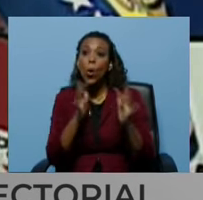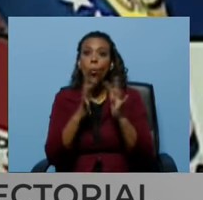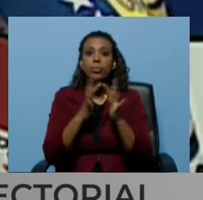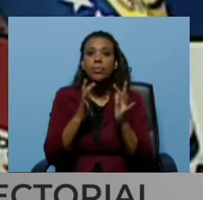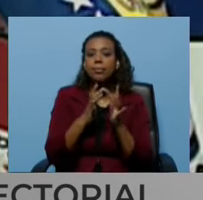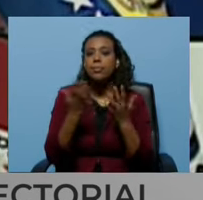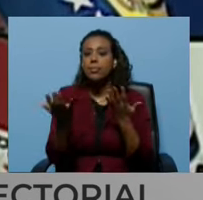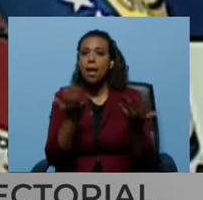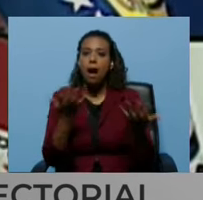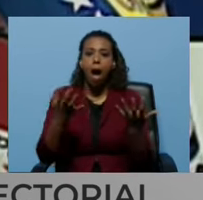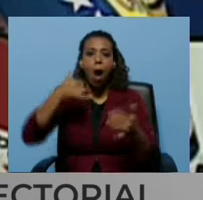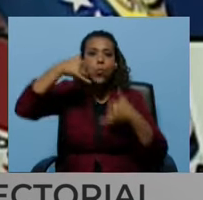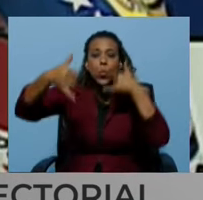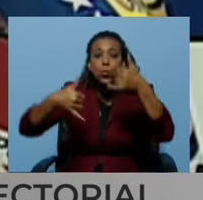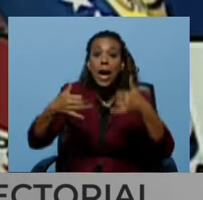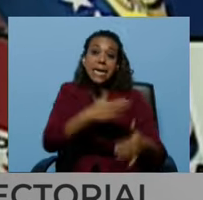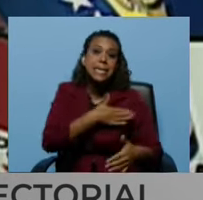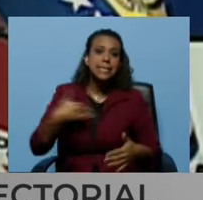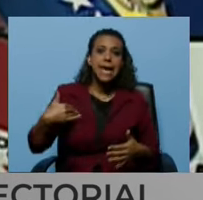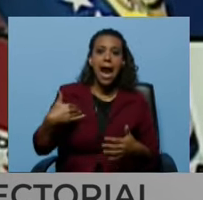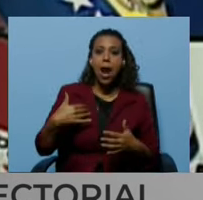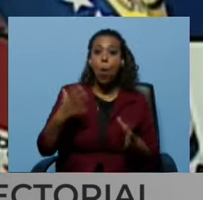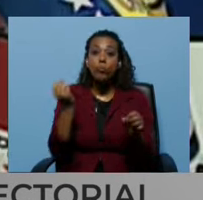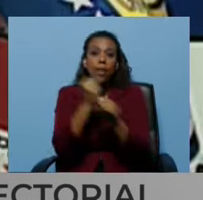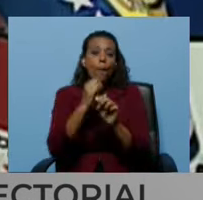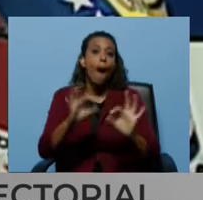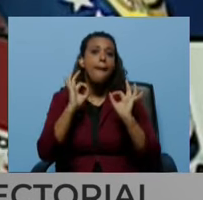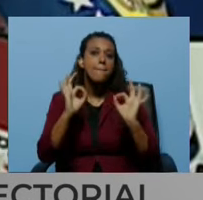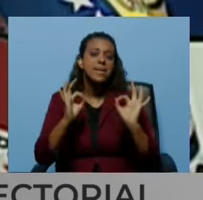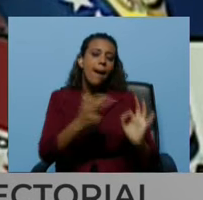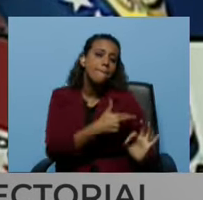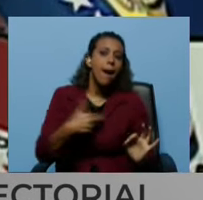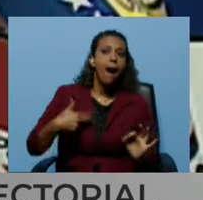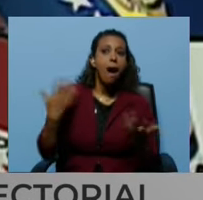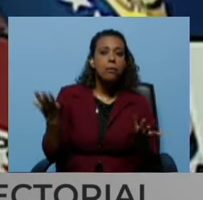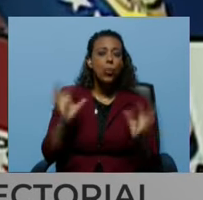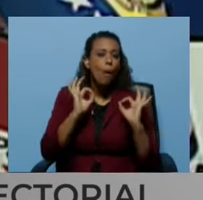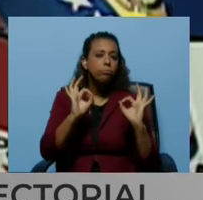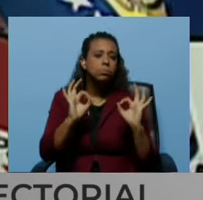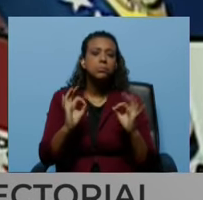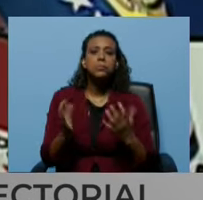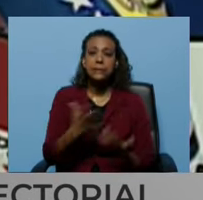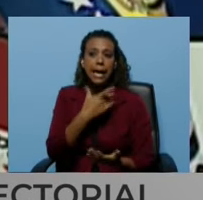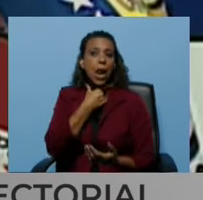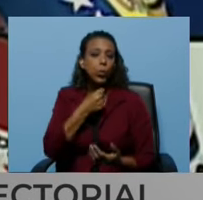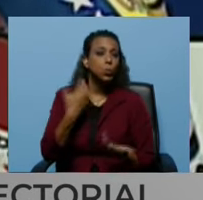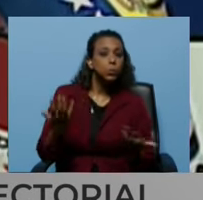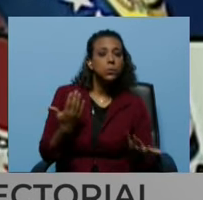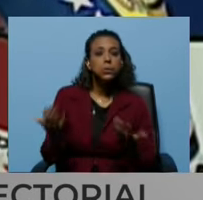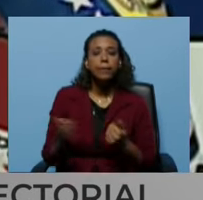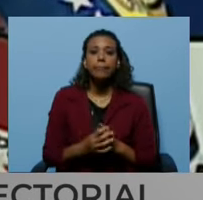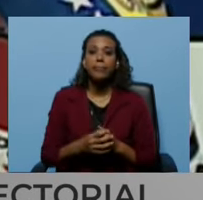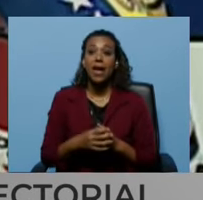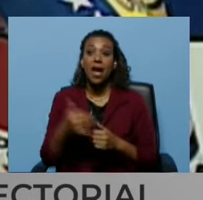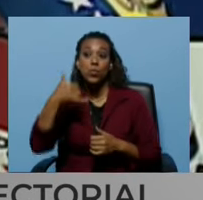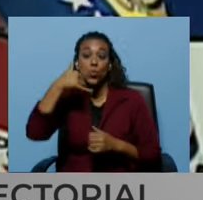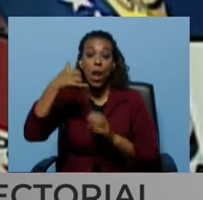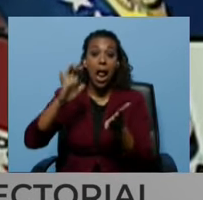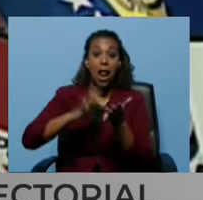contactar grupos que quisieran hacer algún trabajo especial. Y en su